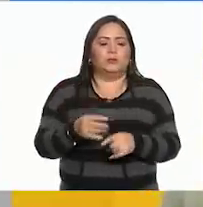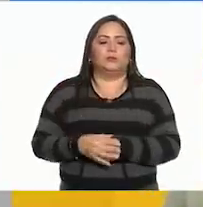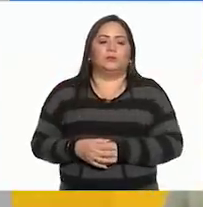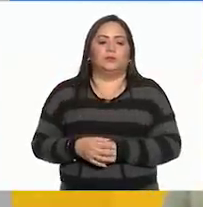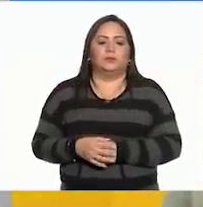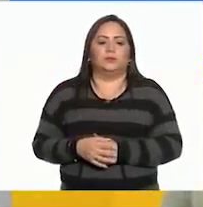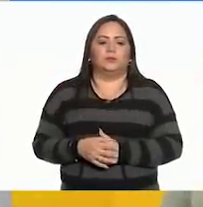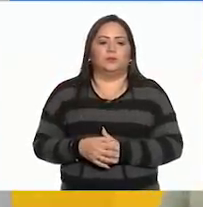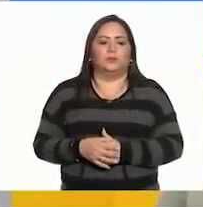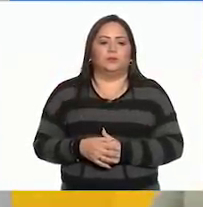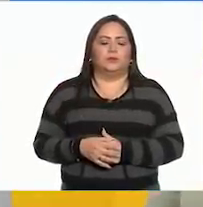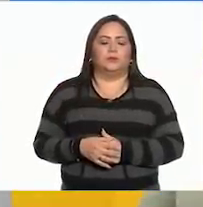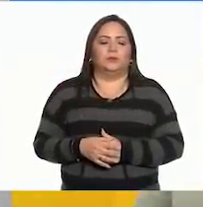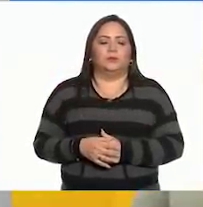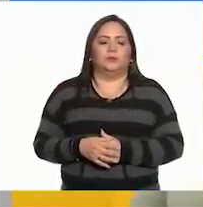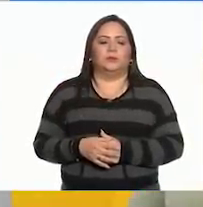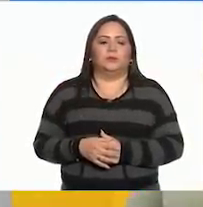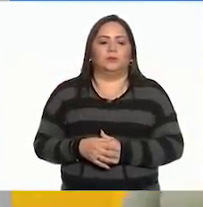vamos a contar.